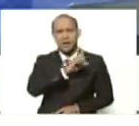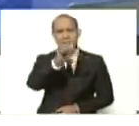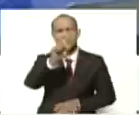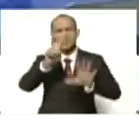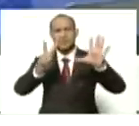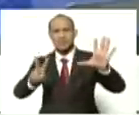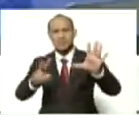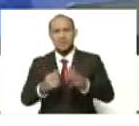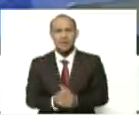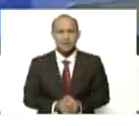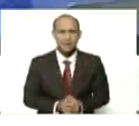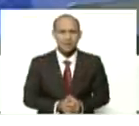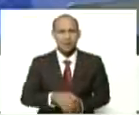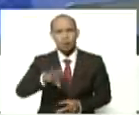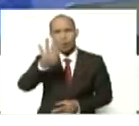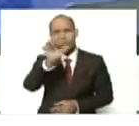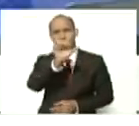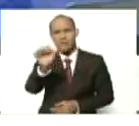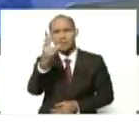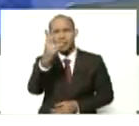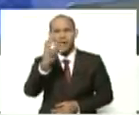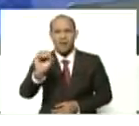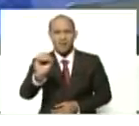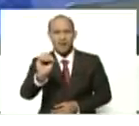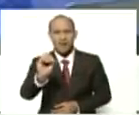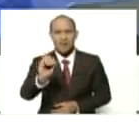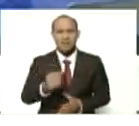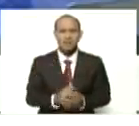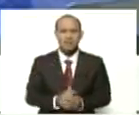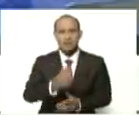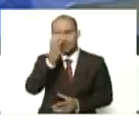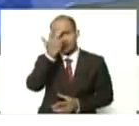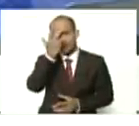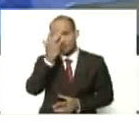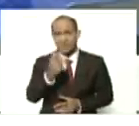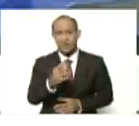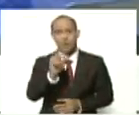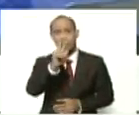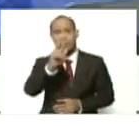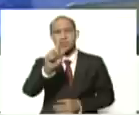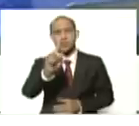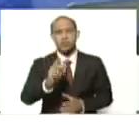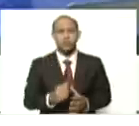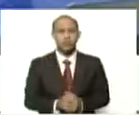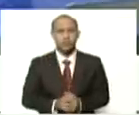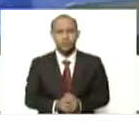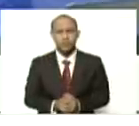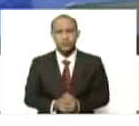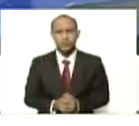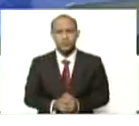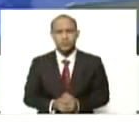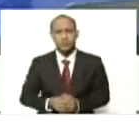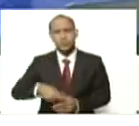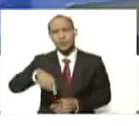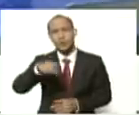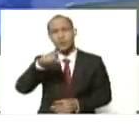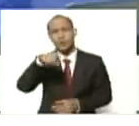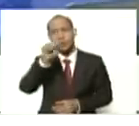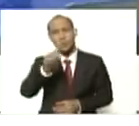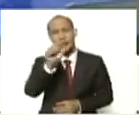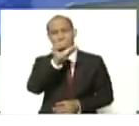la cuarta semana 20 la quinta 21 que se mantuvo en las dos primeras semanas de febrero